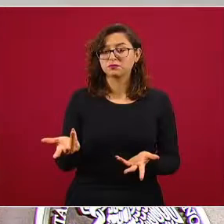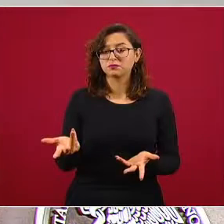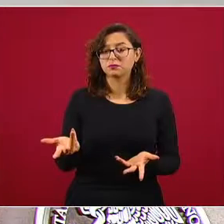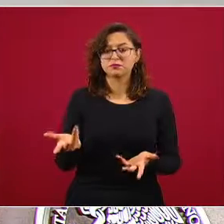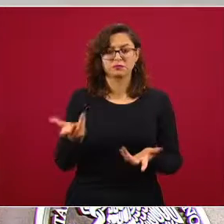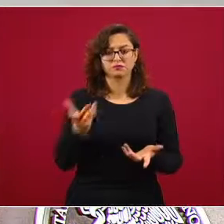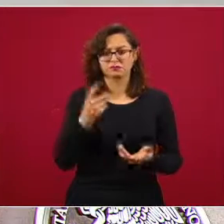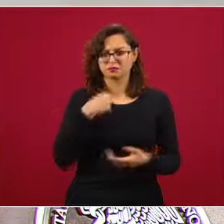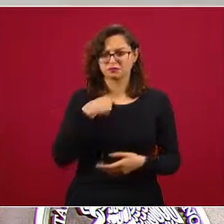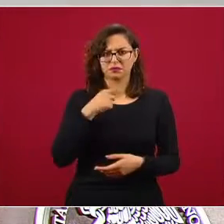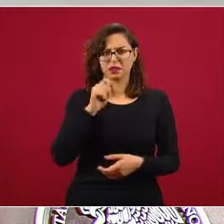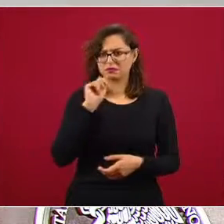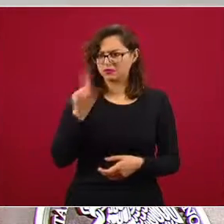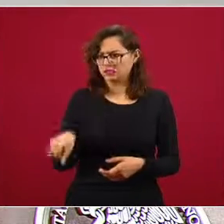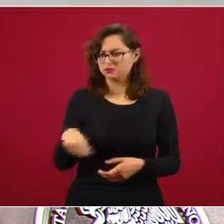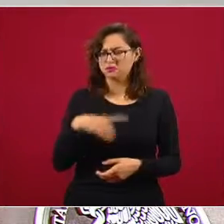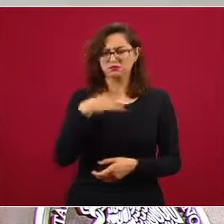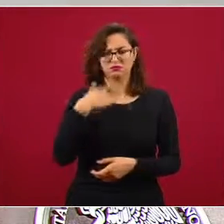expresó su